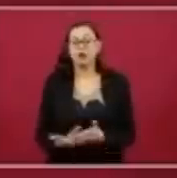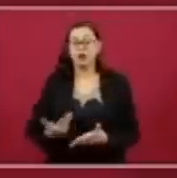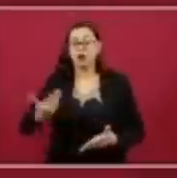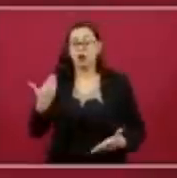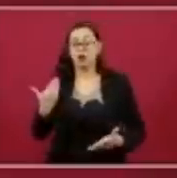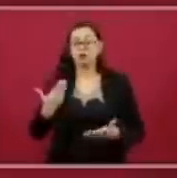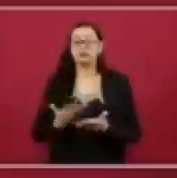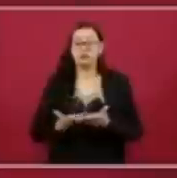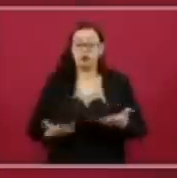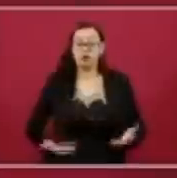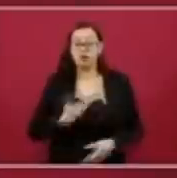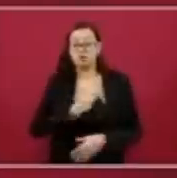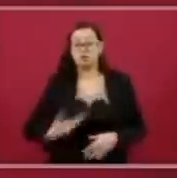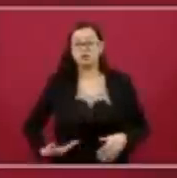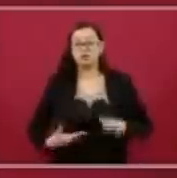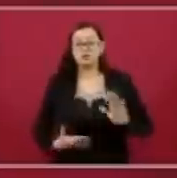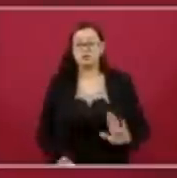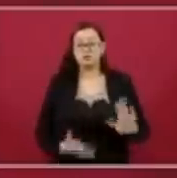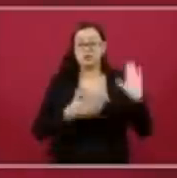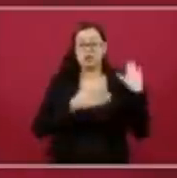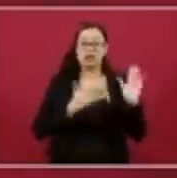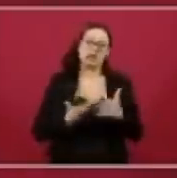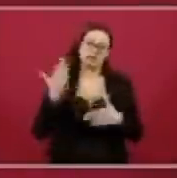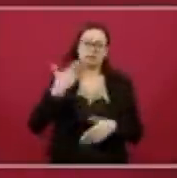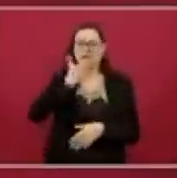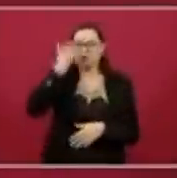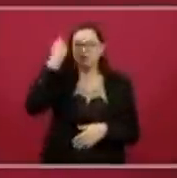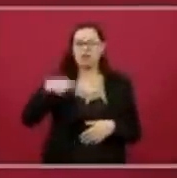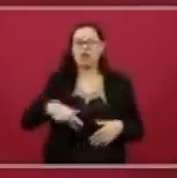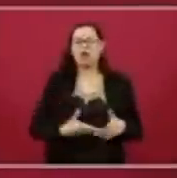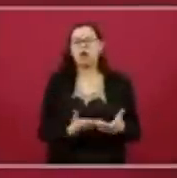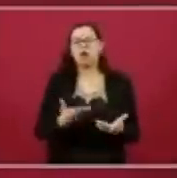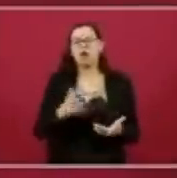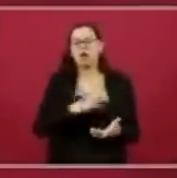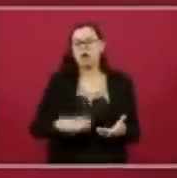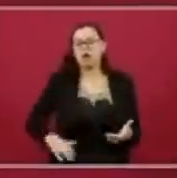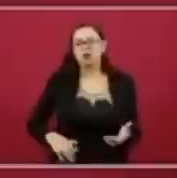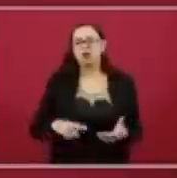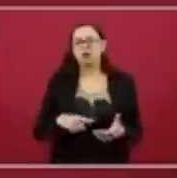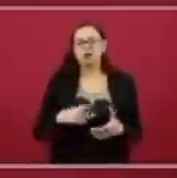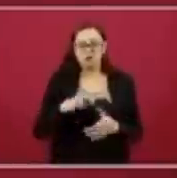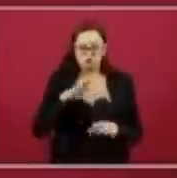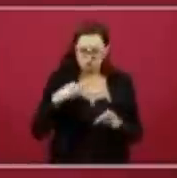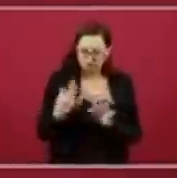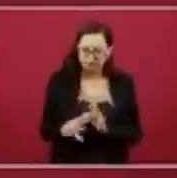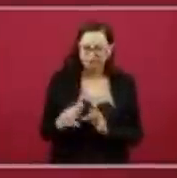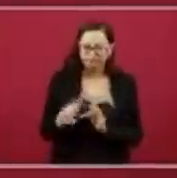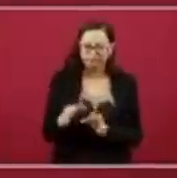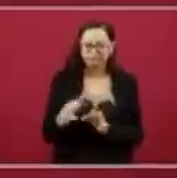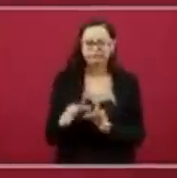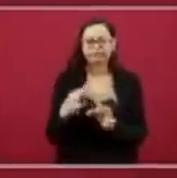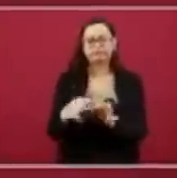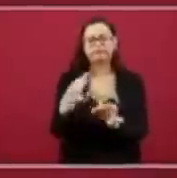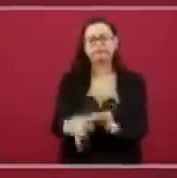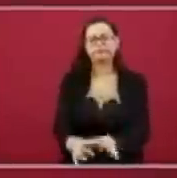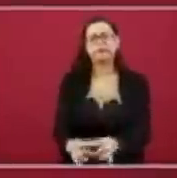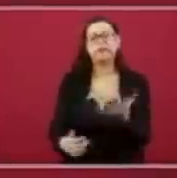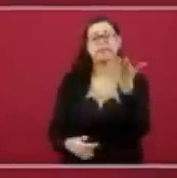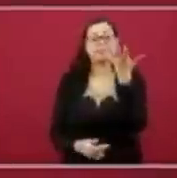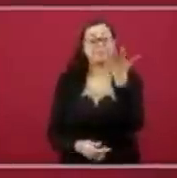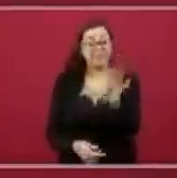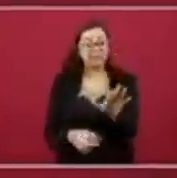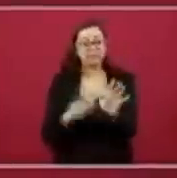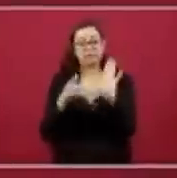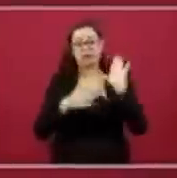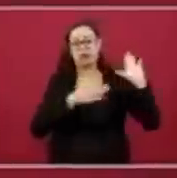hoy presidente de la República y en ese momento candidato, con los notarios se han estado cumpliendo puntualmente. Son 10